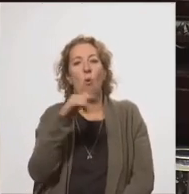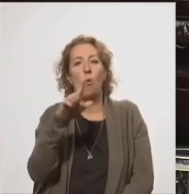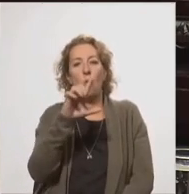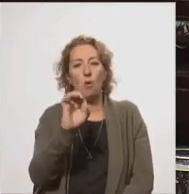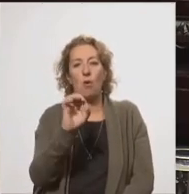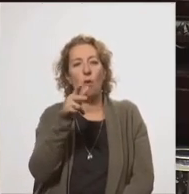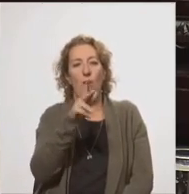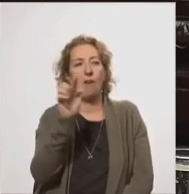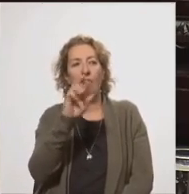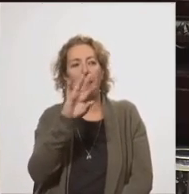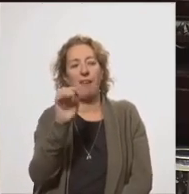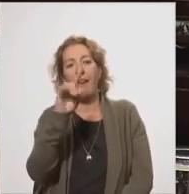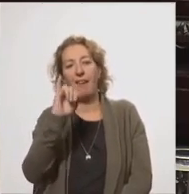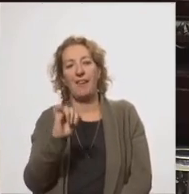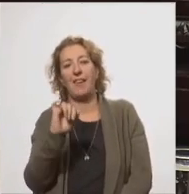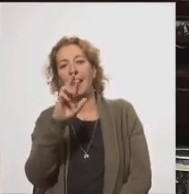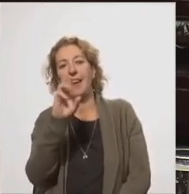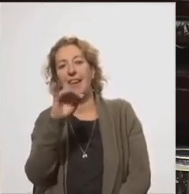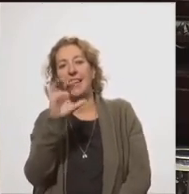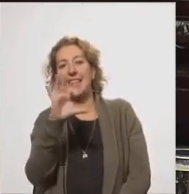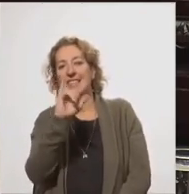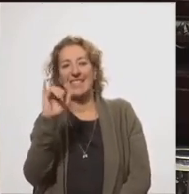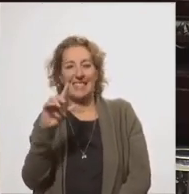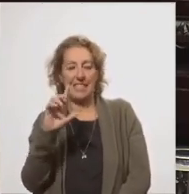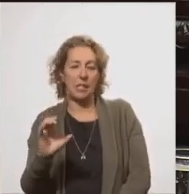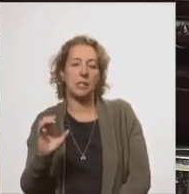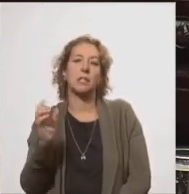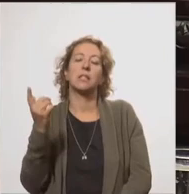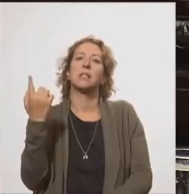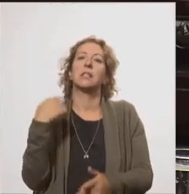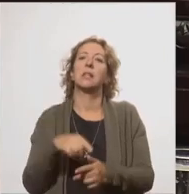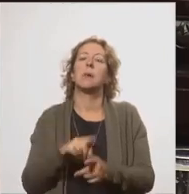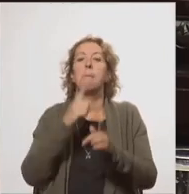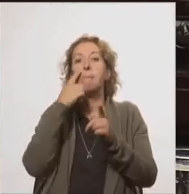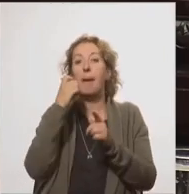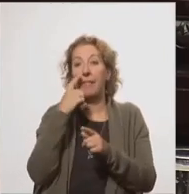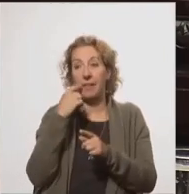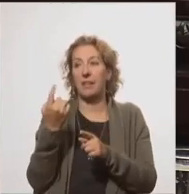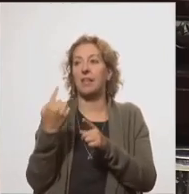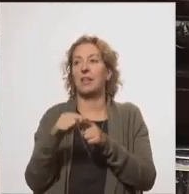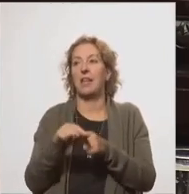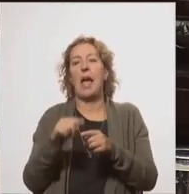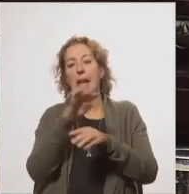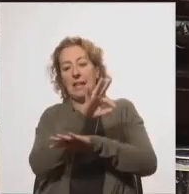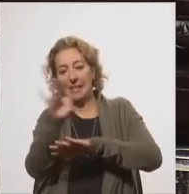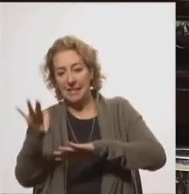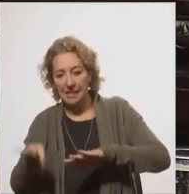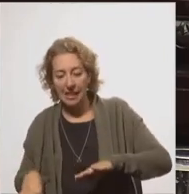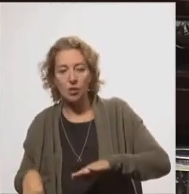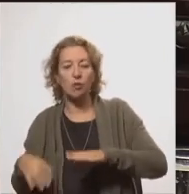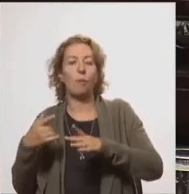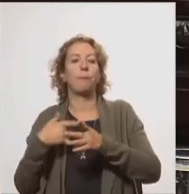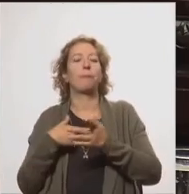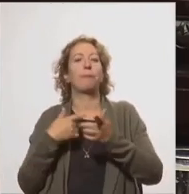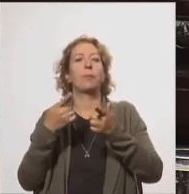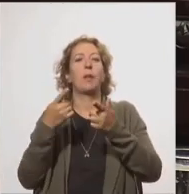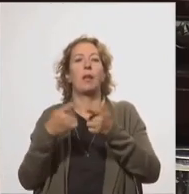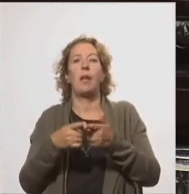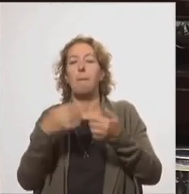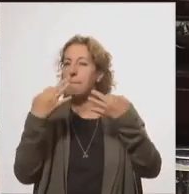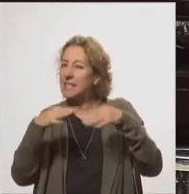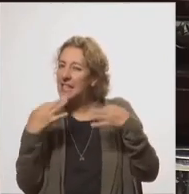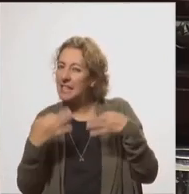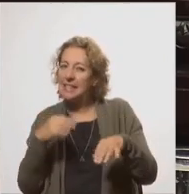padre, Carlos Herrera, arquitecto, curador, especialista en las obras de Figari, simpatizante